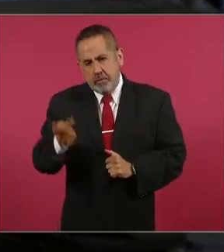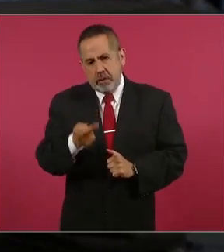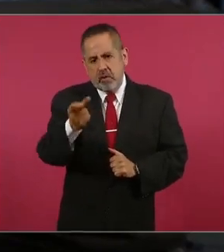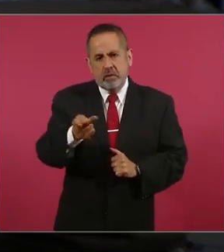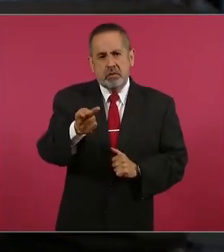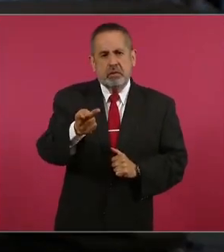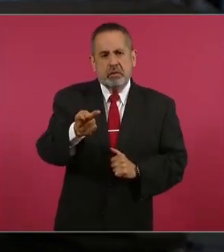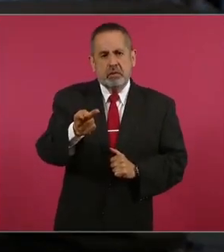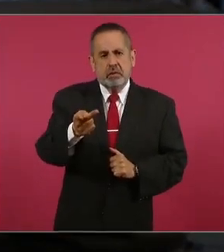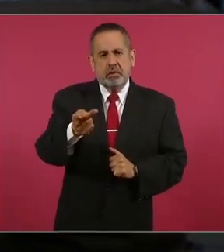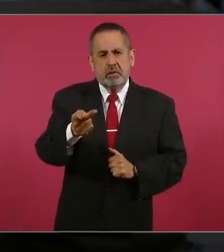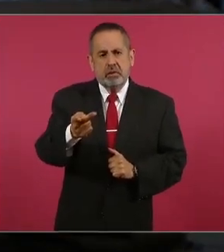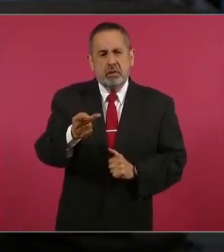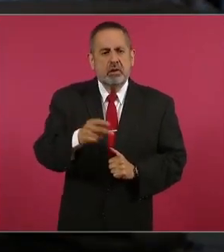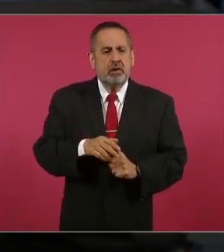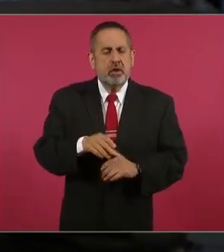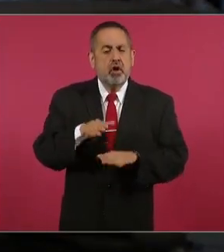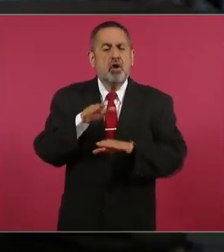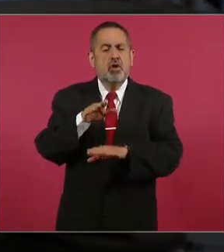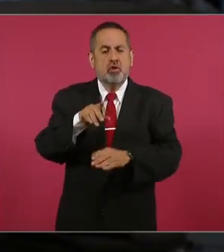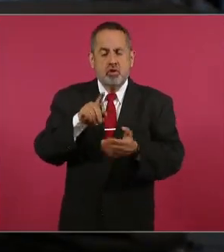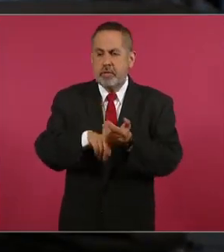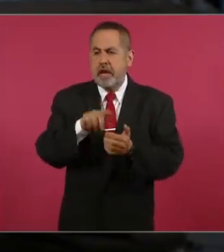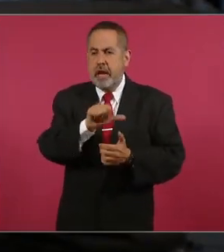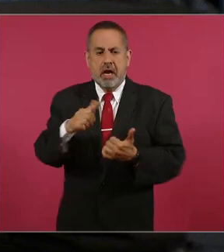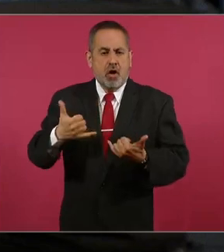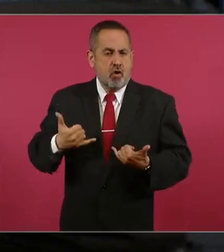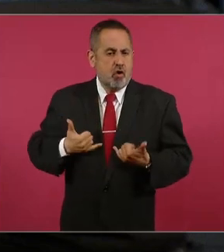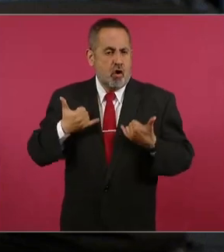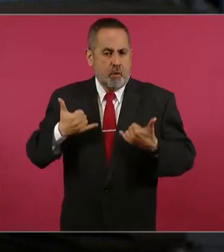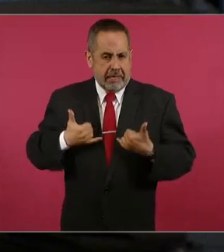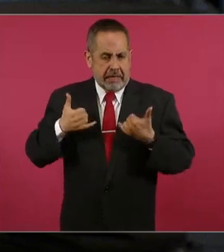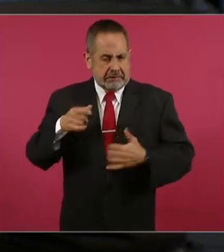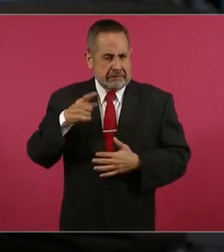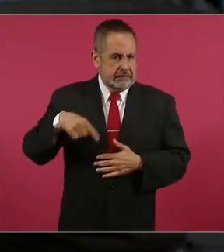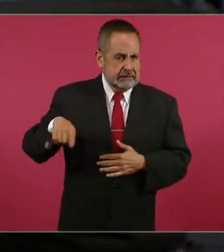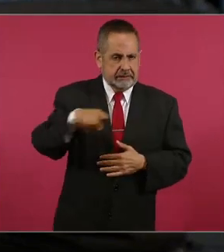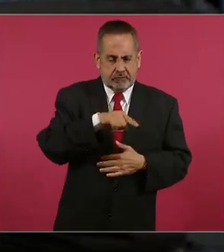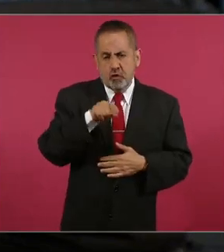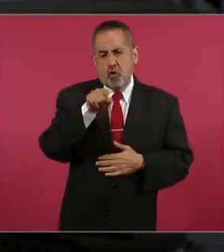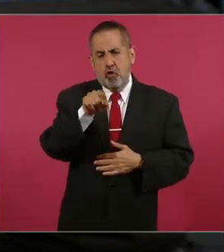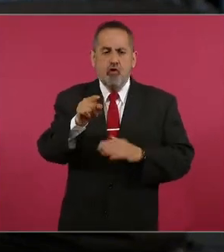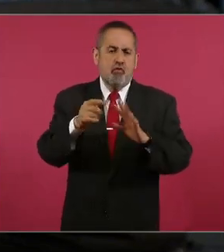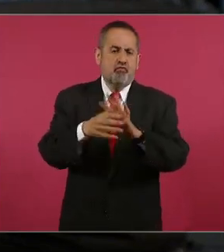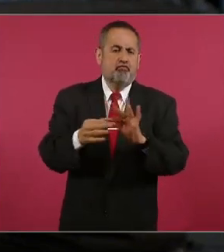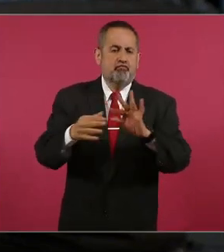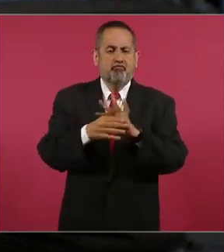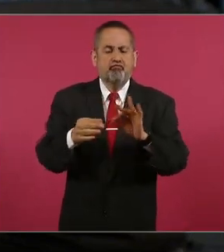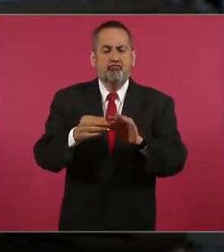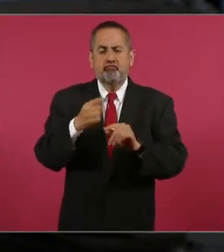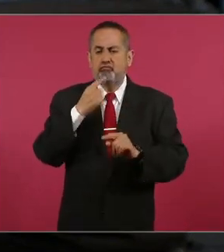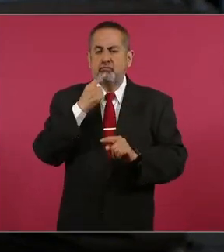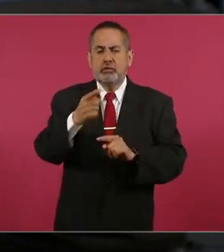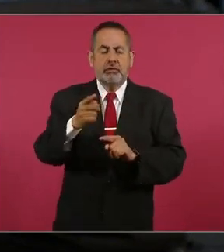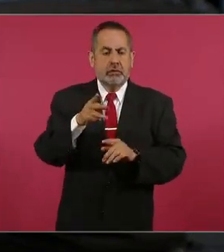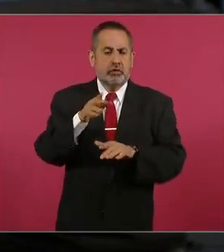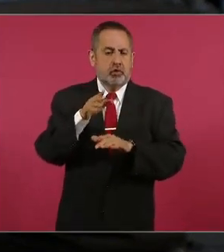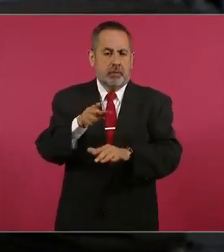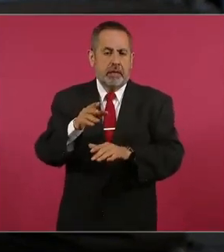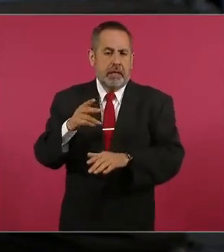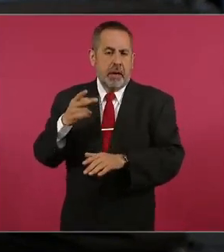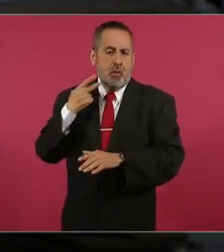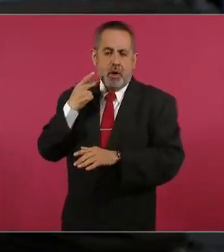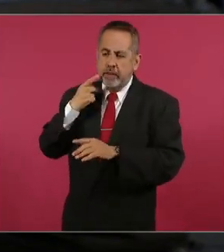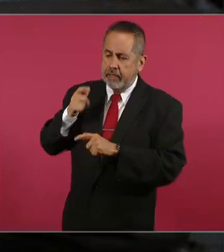preguntarle en torno a la juventud. Usted estuvo hablando pues ya de un legado político que iba a